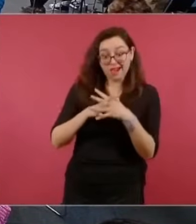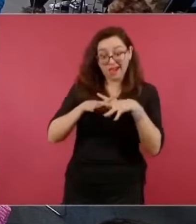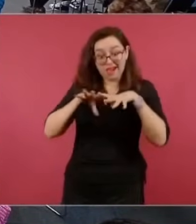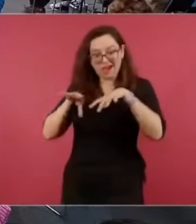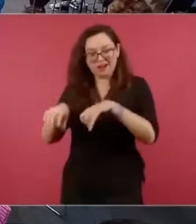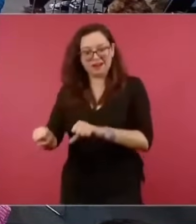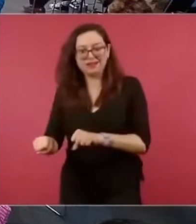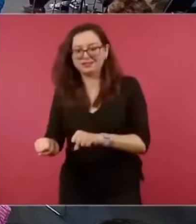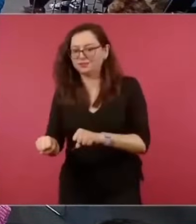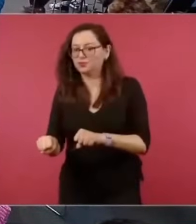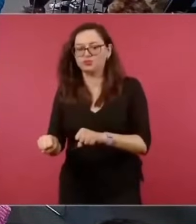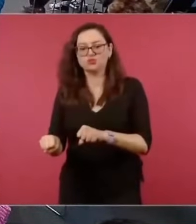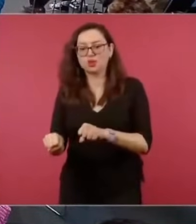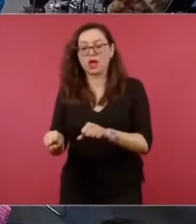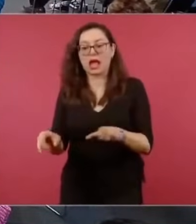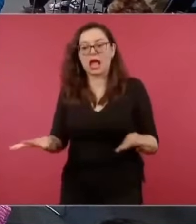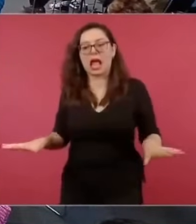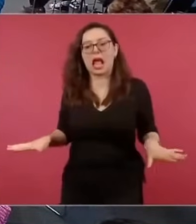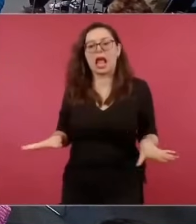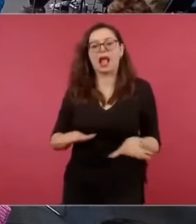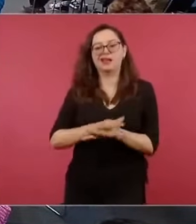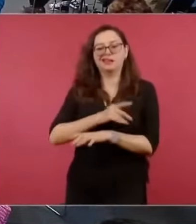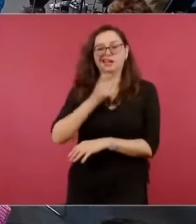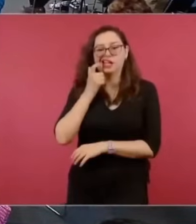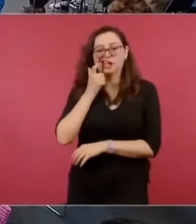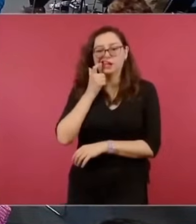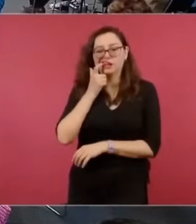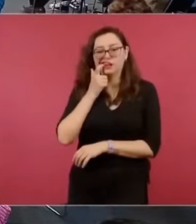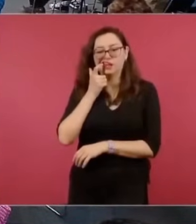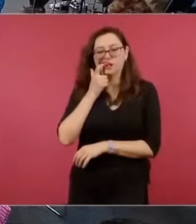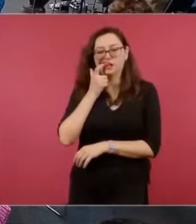Un jefe del Departamento de Estado